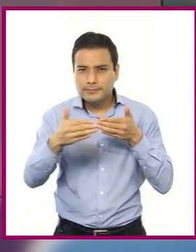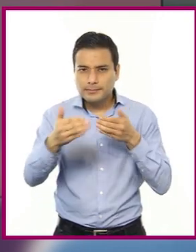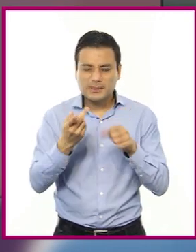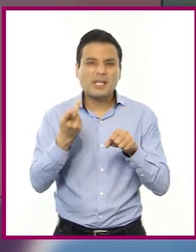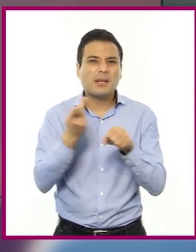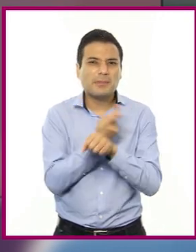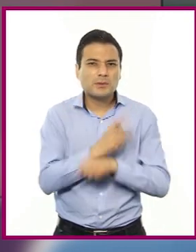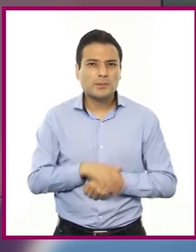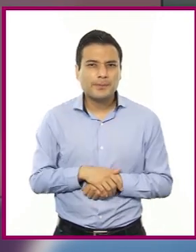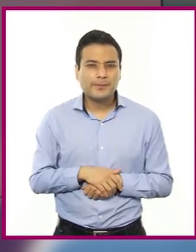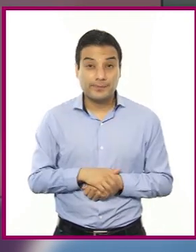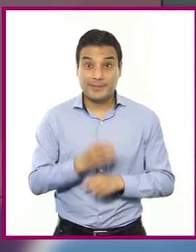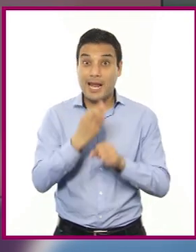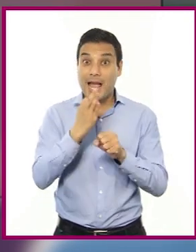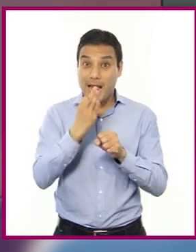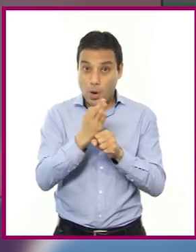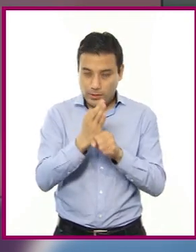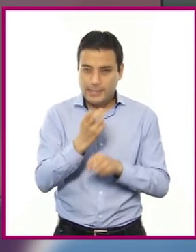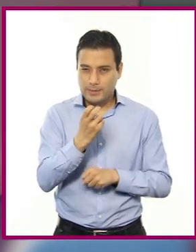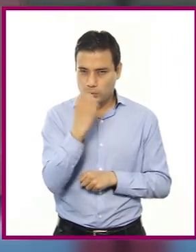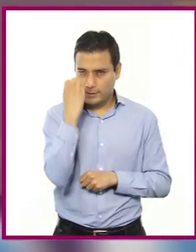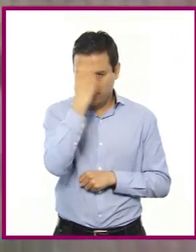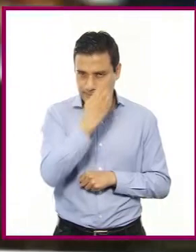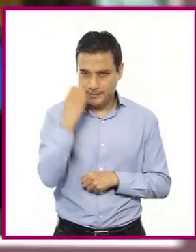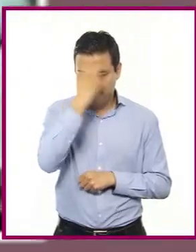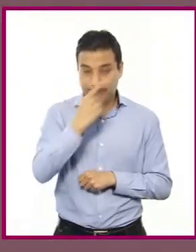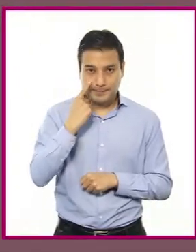continuación, los invito a analizar la siguiente imagen.